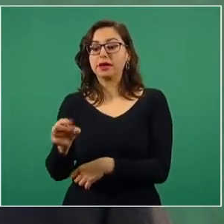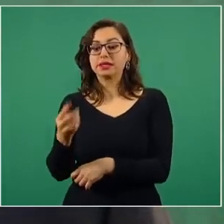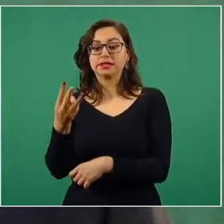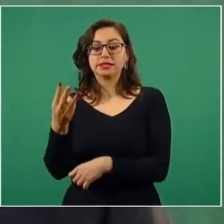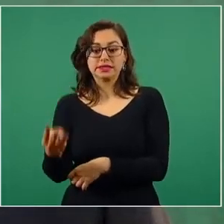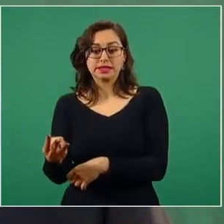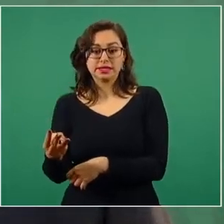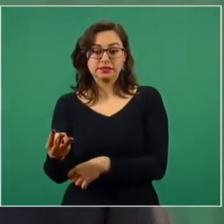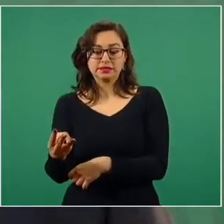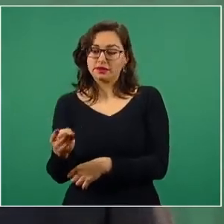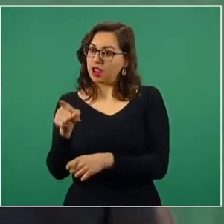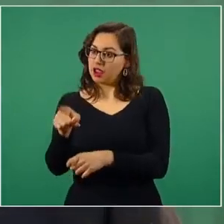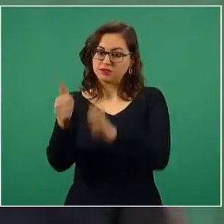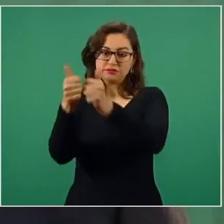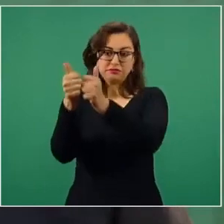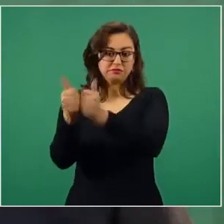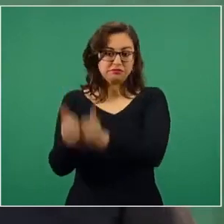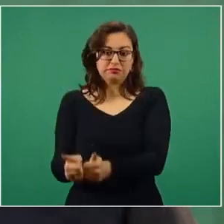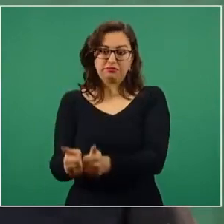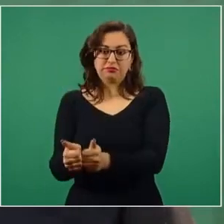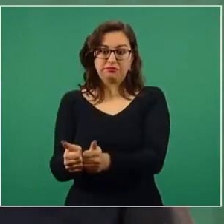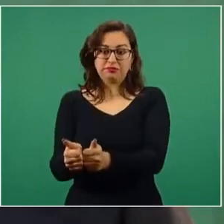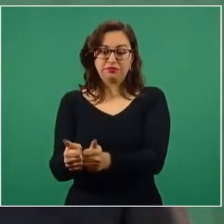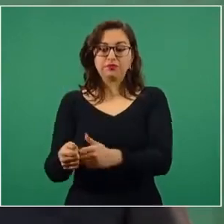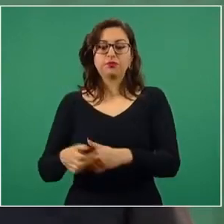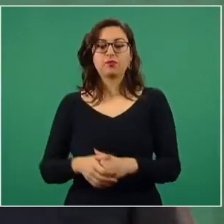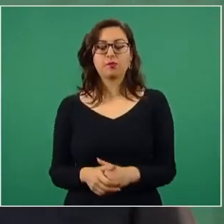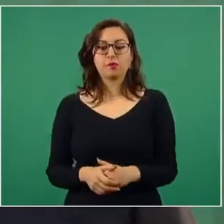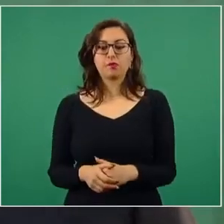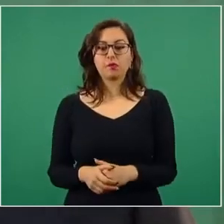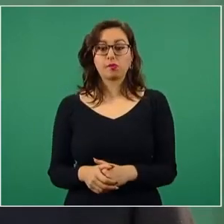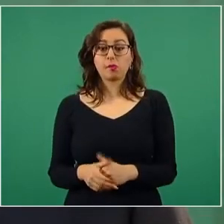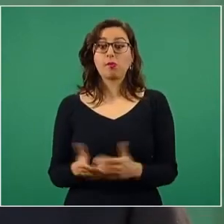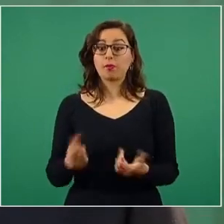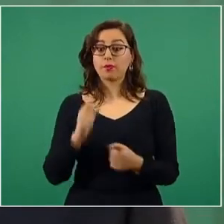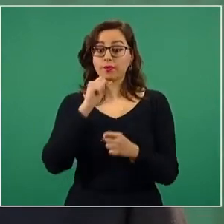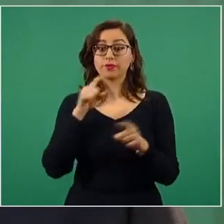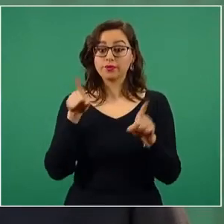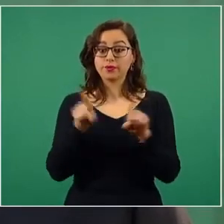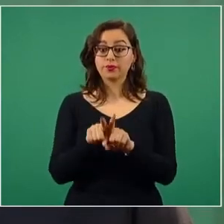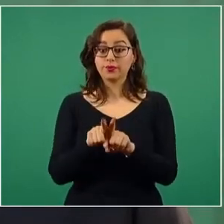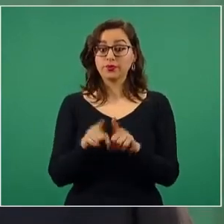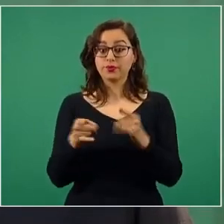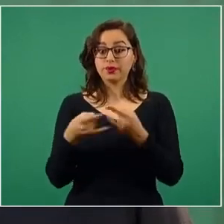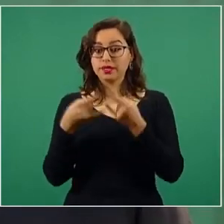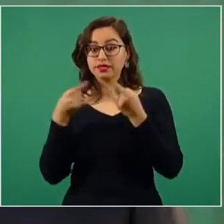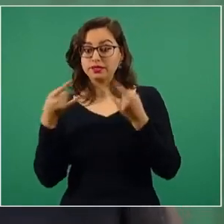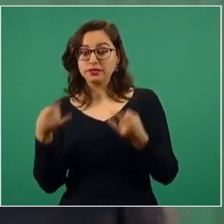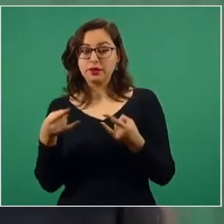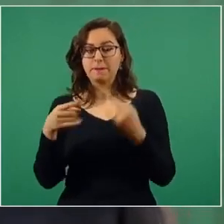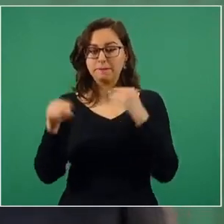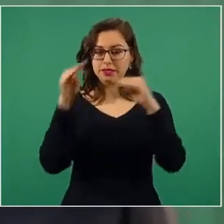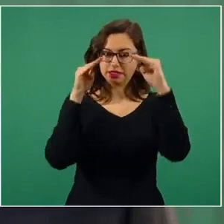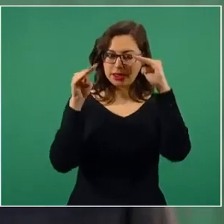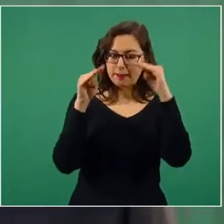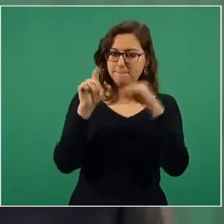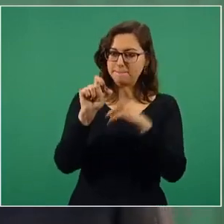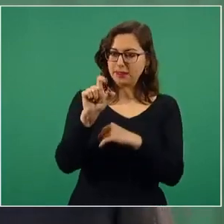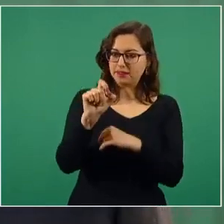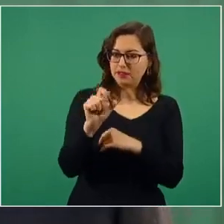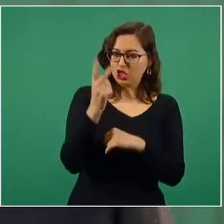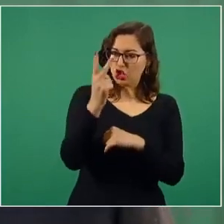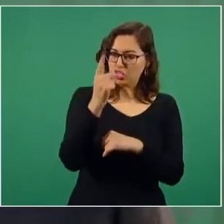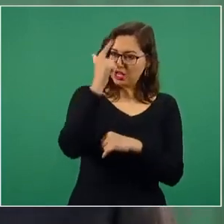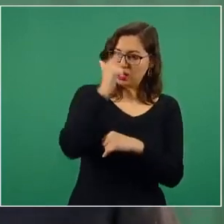la madrugada, que es otra polémica de los historiadores, si es el 22 en la noche o